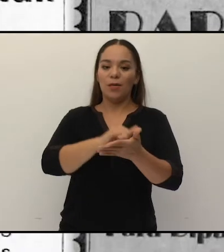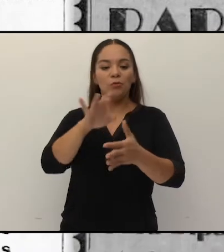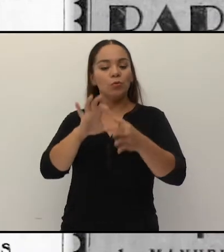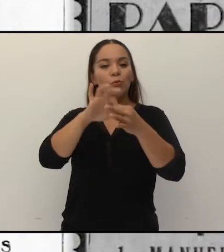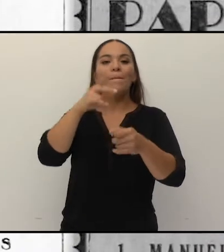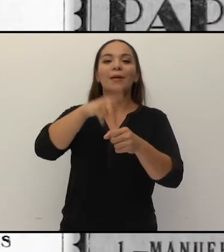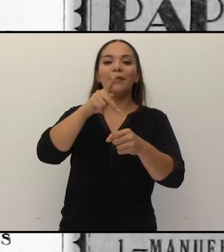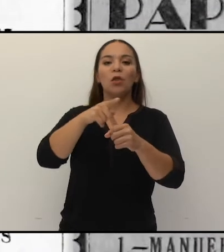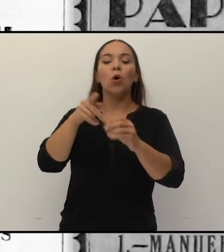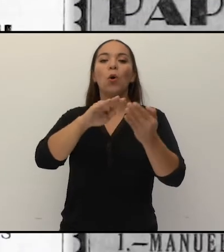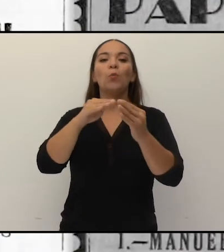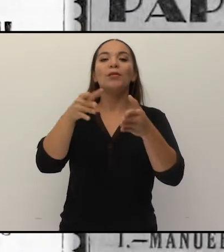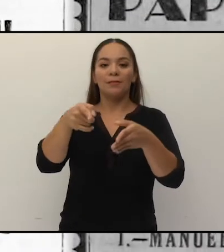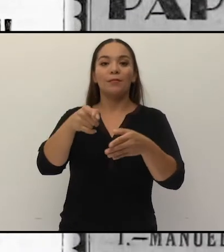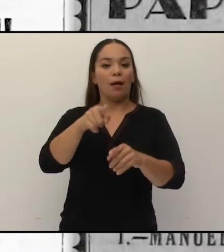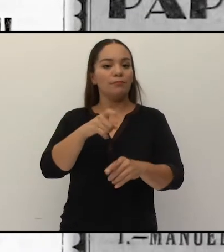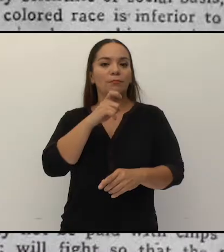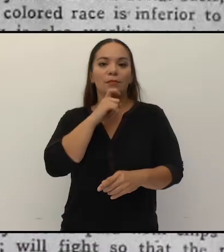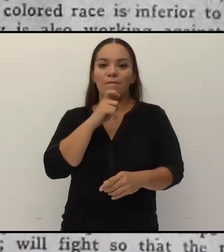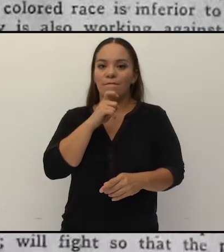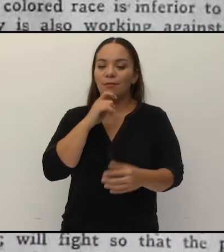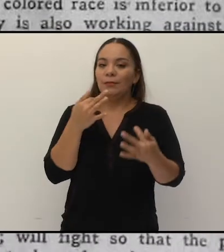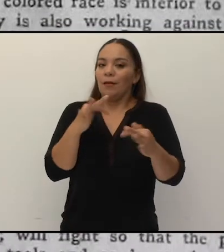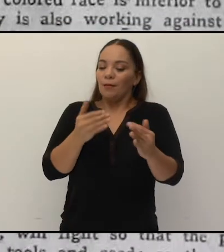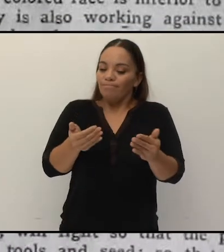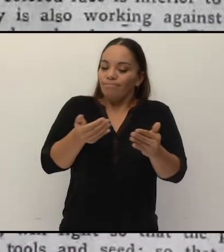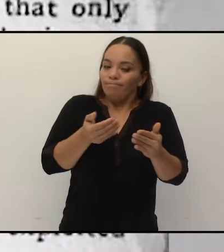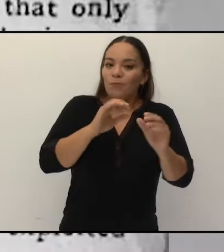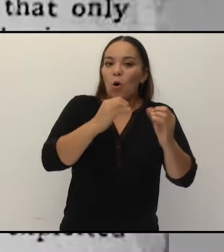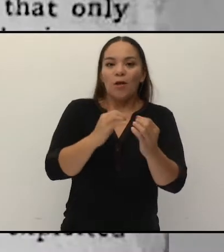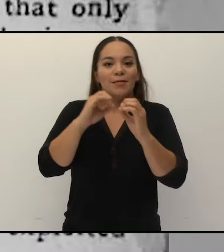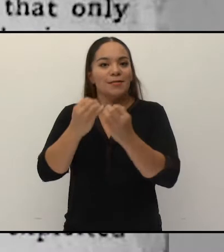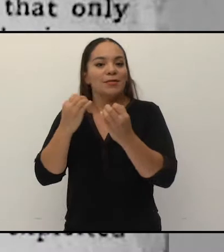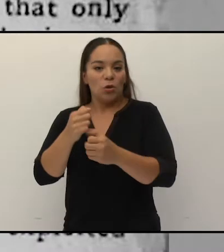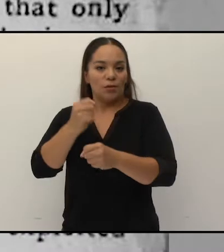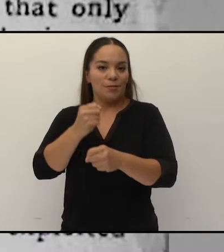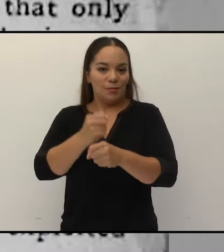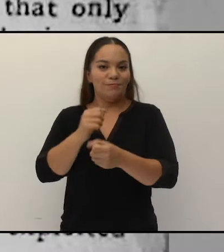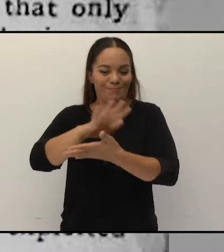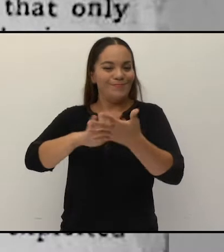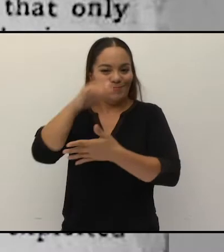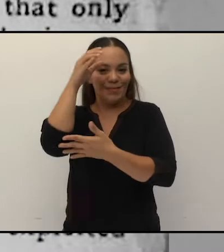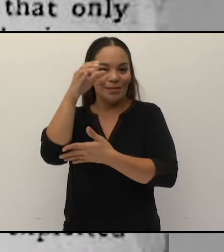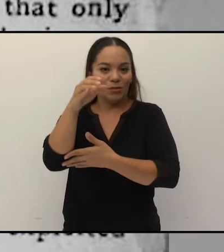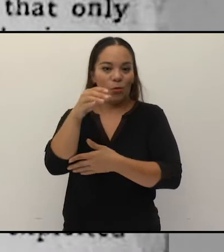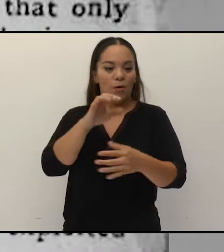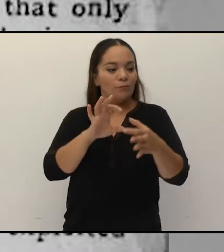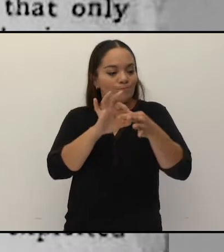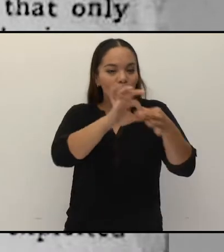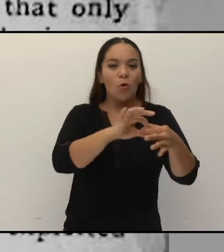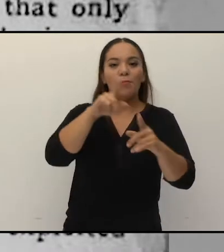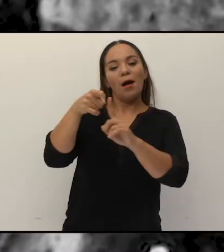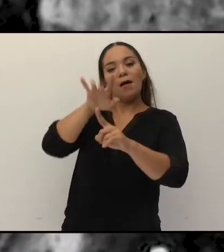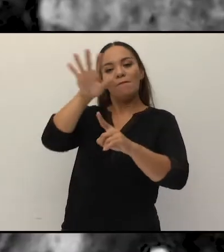al Partido Comunista e intentó con gran dificultad acercar las organizaciones obreras de origen mestizo a los